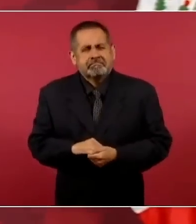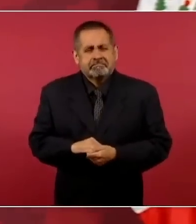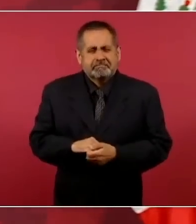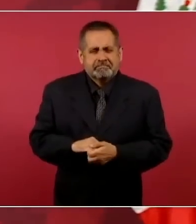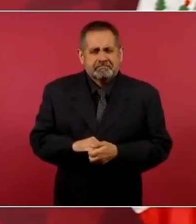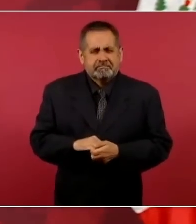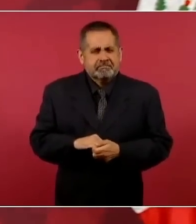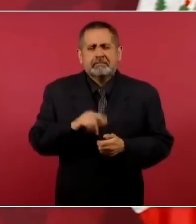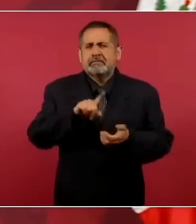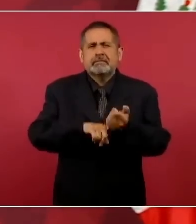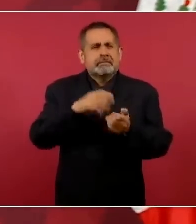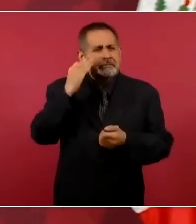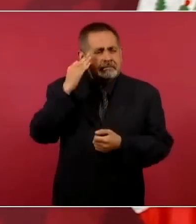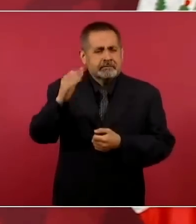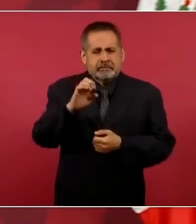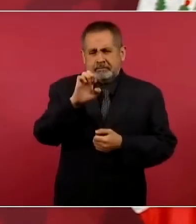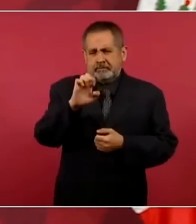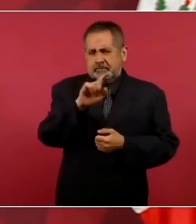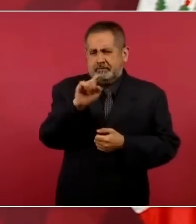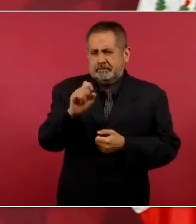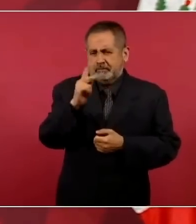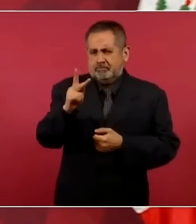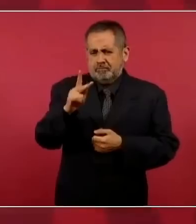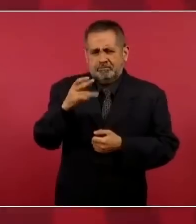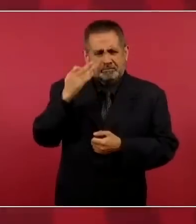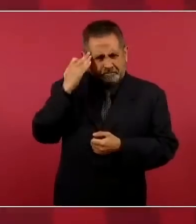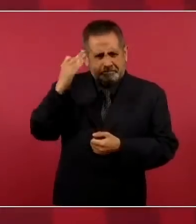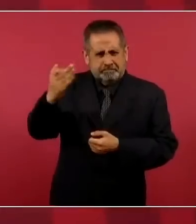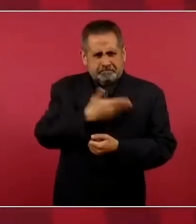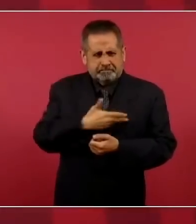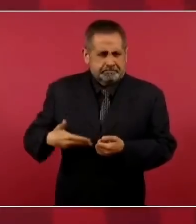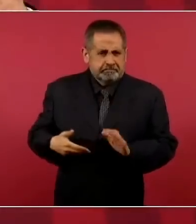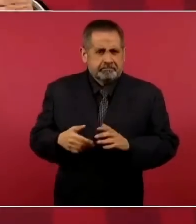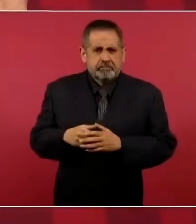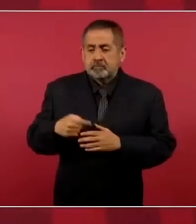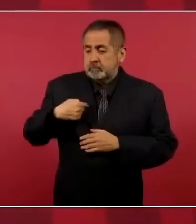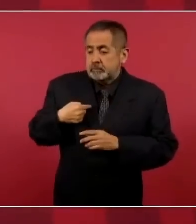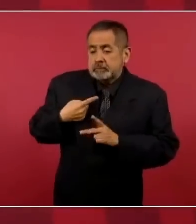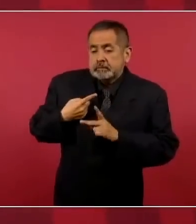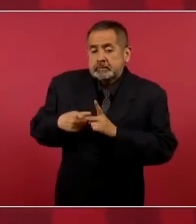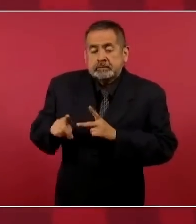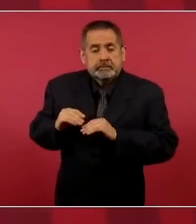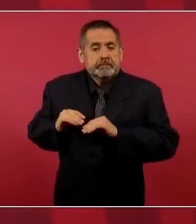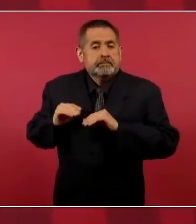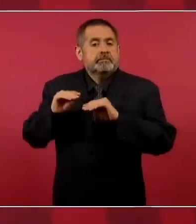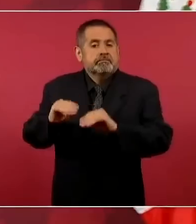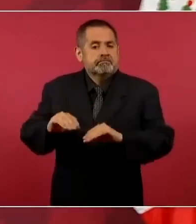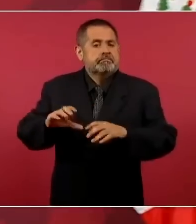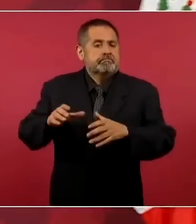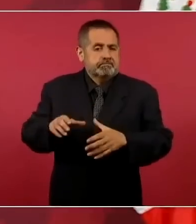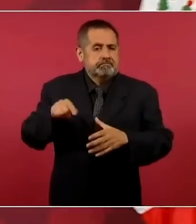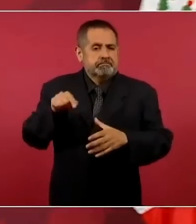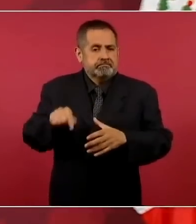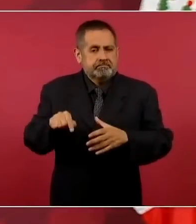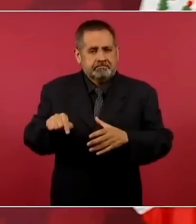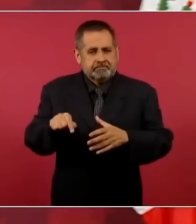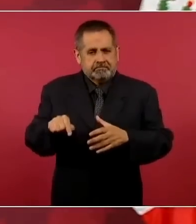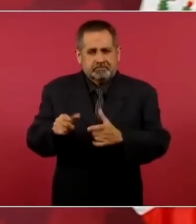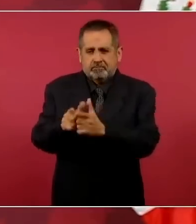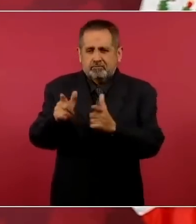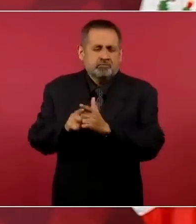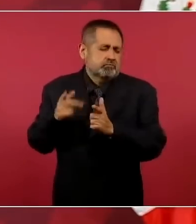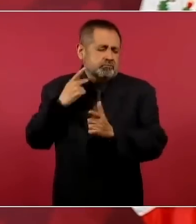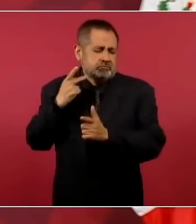Estaba ya Zedillo de presidente. Yo estaba llegando a la dirección de un